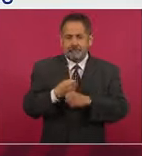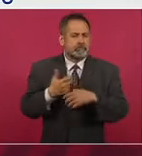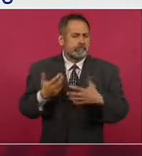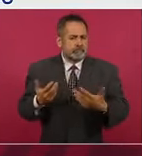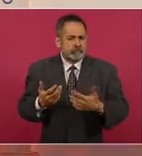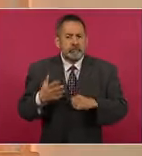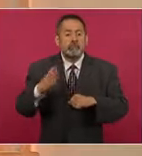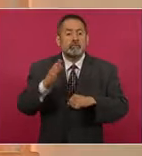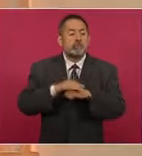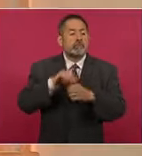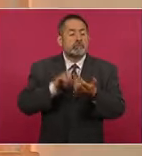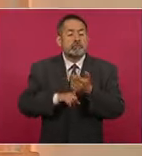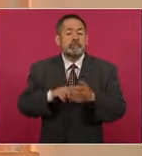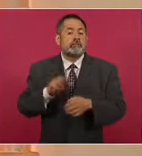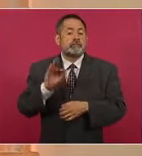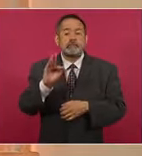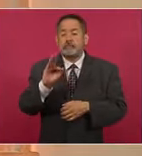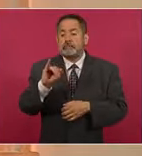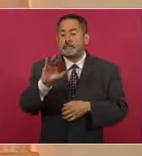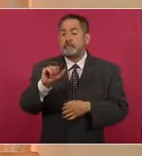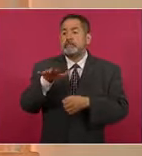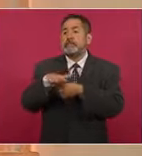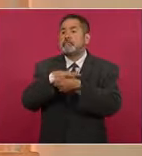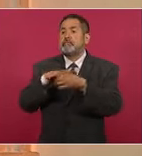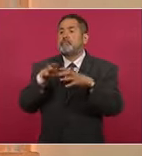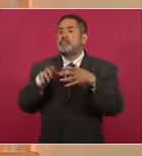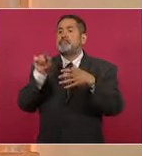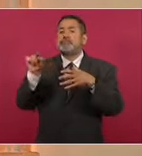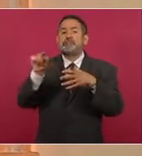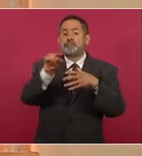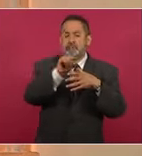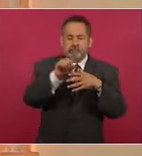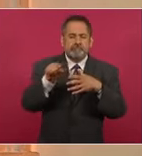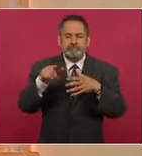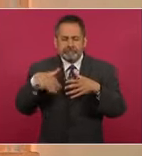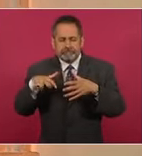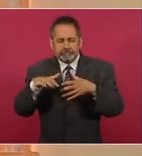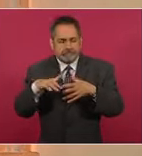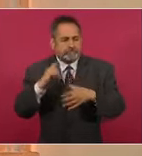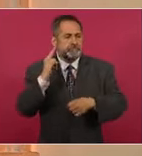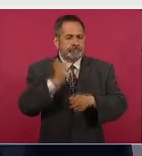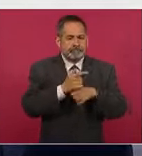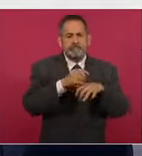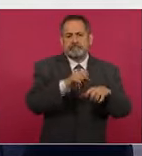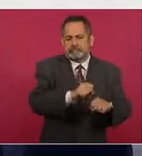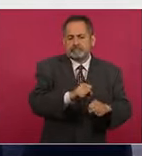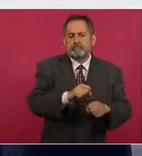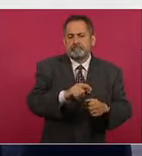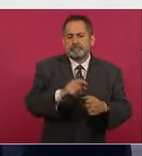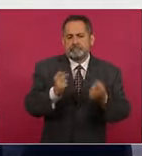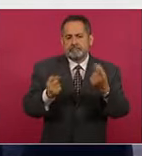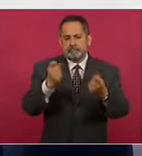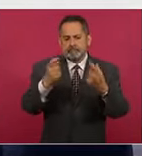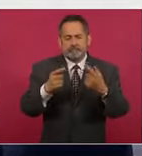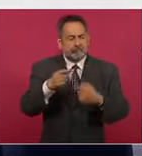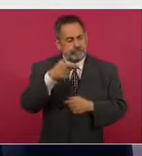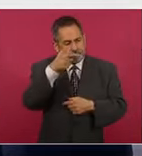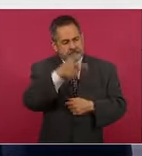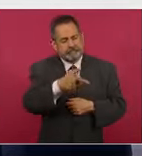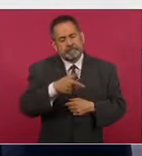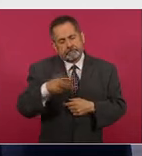las fiscalías locales quienes, en base a las investigaciones, han logrado determinar que efectivamente se trataba de compañeros